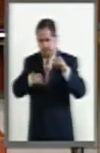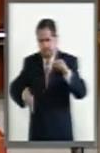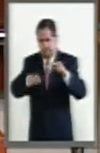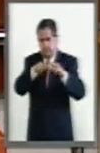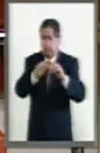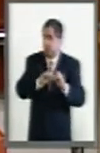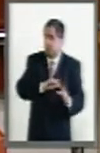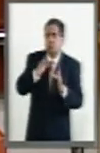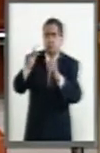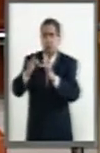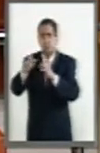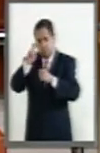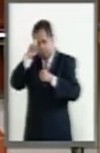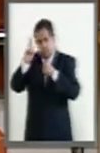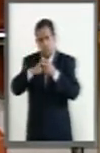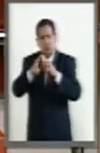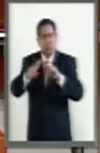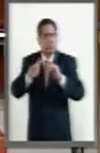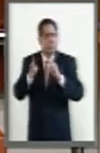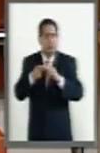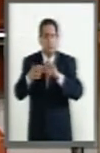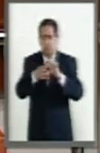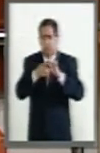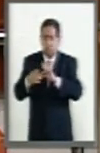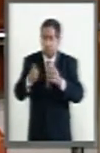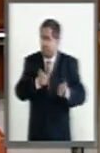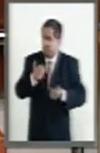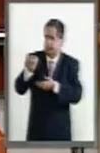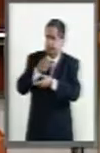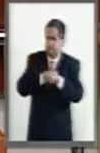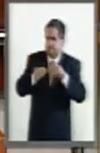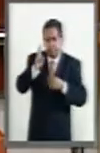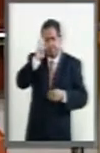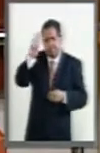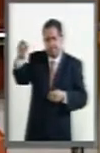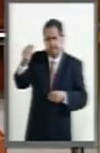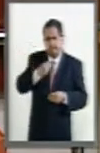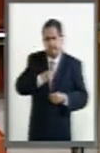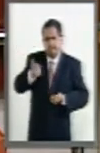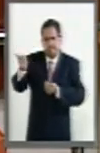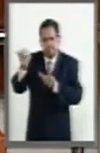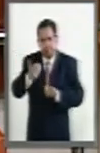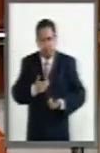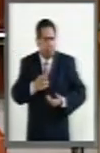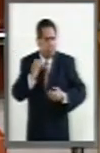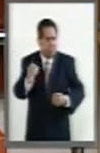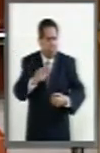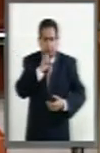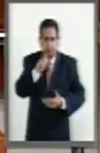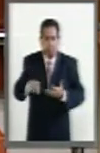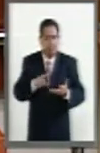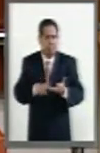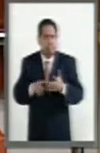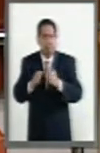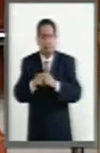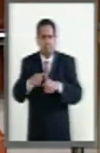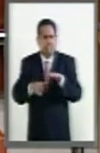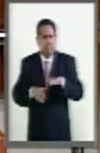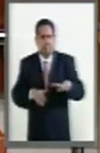Unión Europea para incrementar el intercambio comercial y de inversiones directas en nuestro país, o también con la